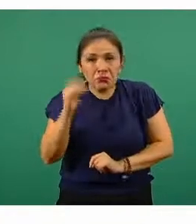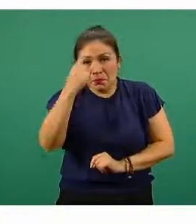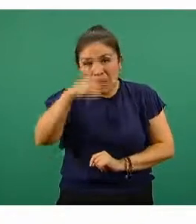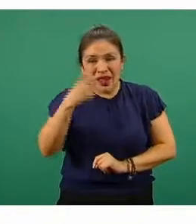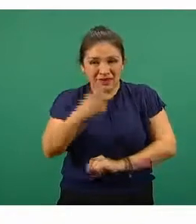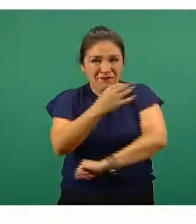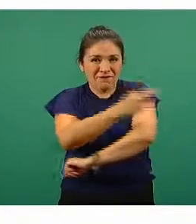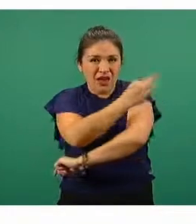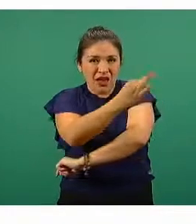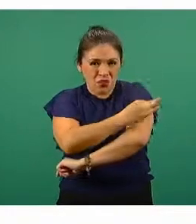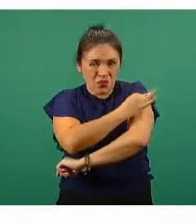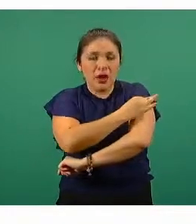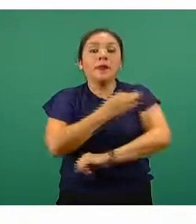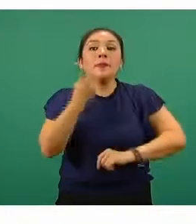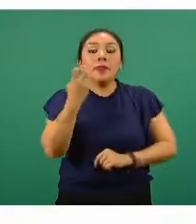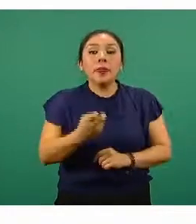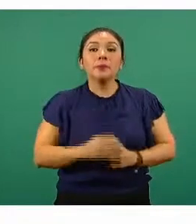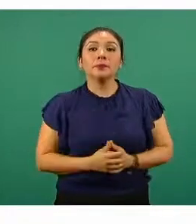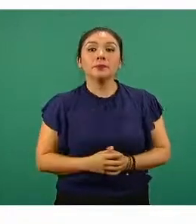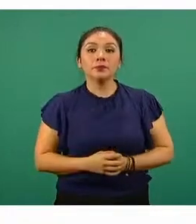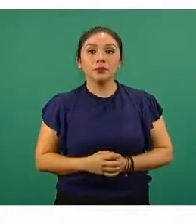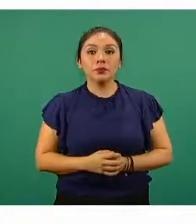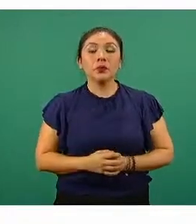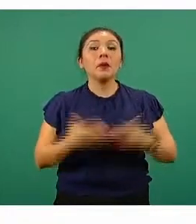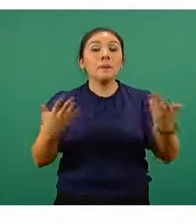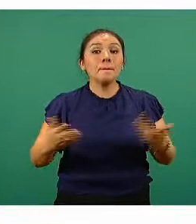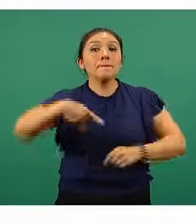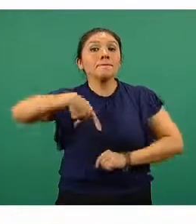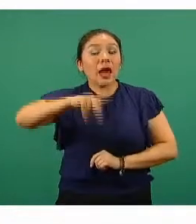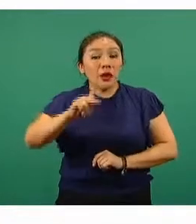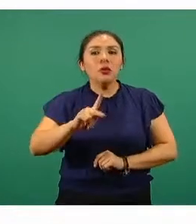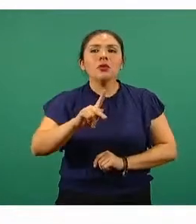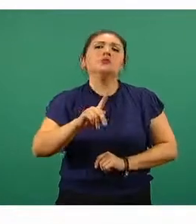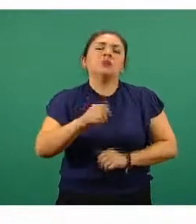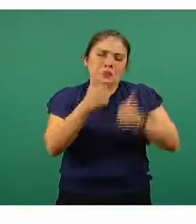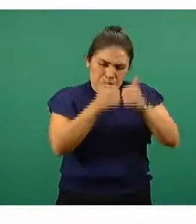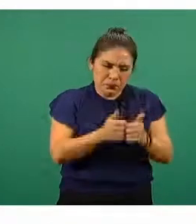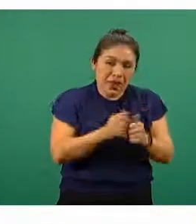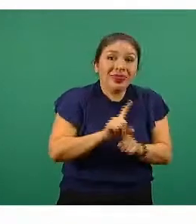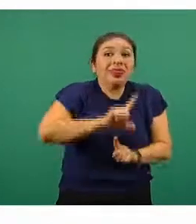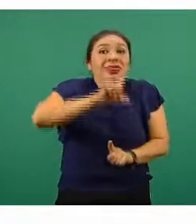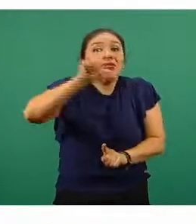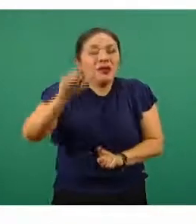a la vacunación o inmunización. Pero si después